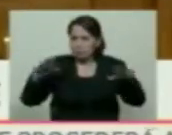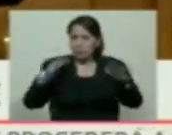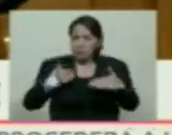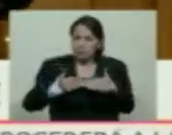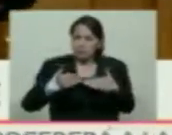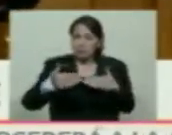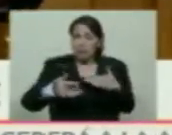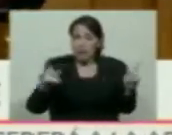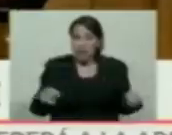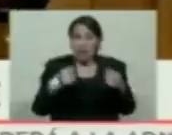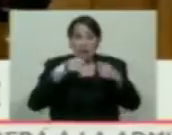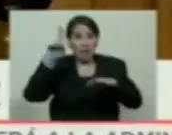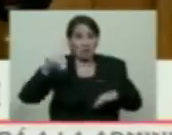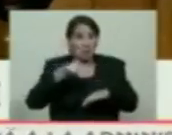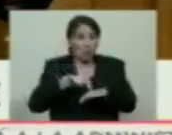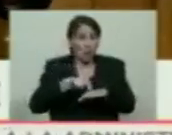el Nacional será